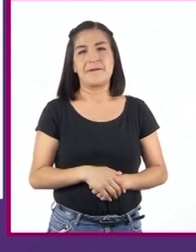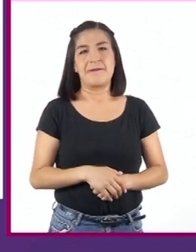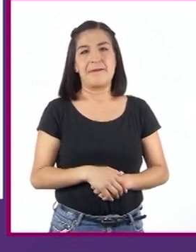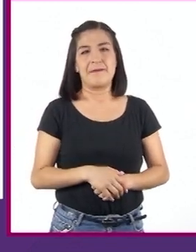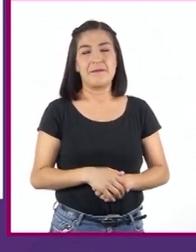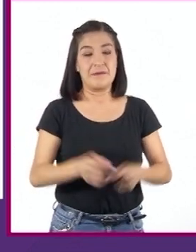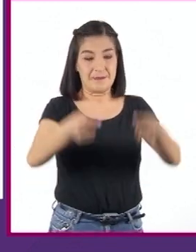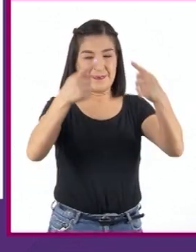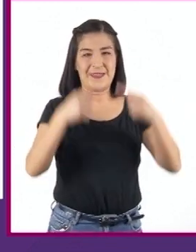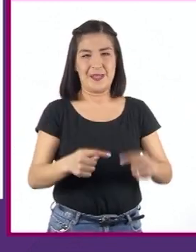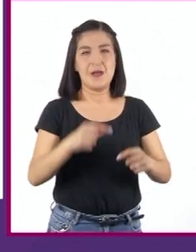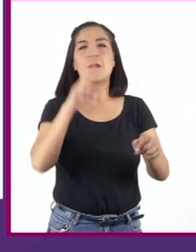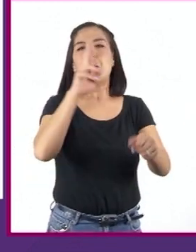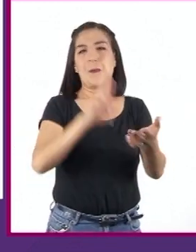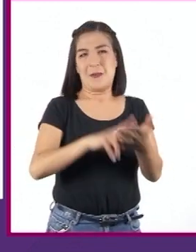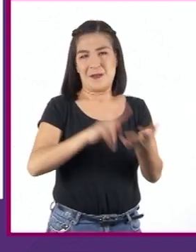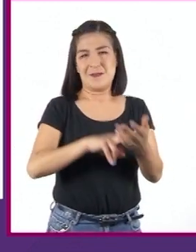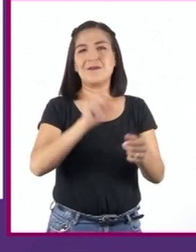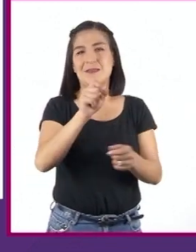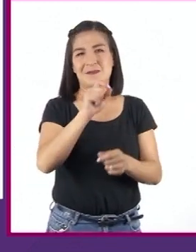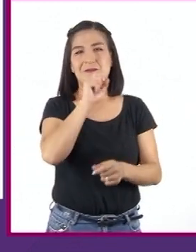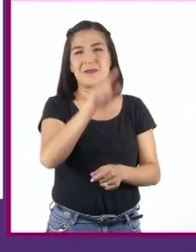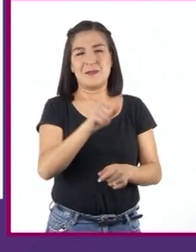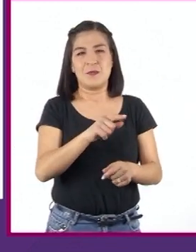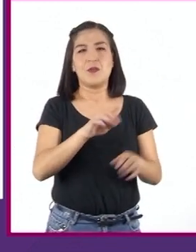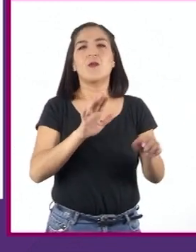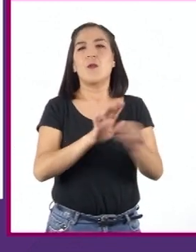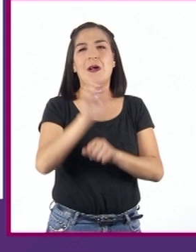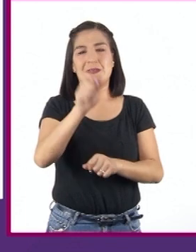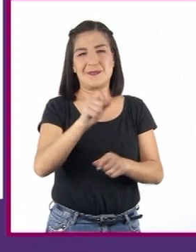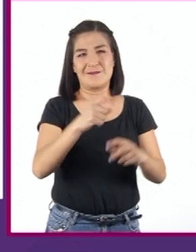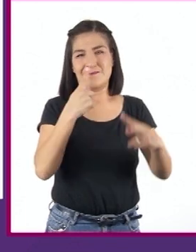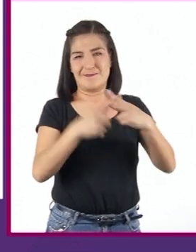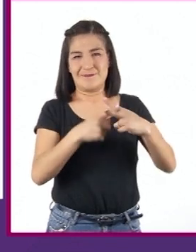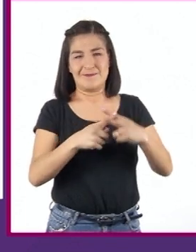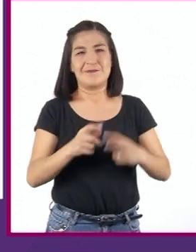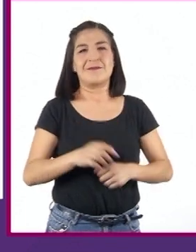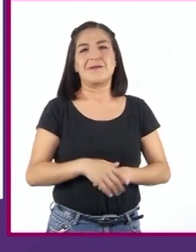Se sustituyen los valores correspondientes en la expresión algebraica.